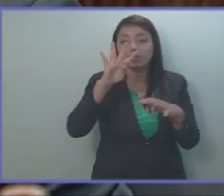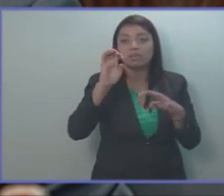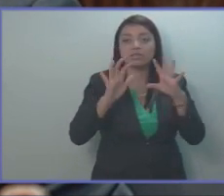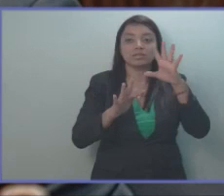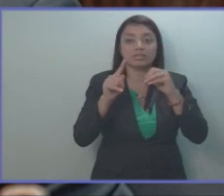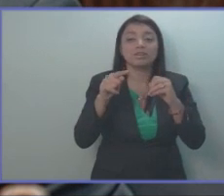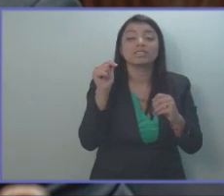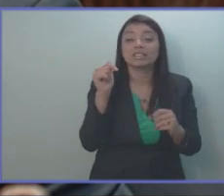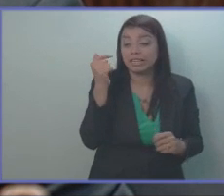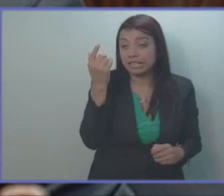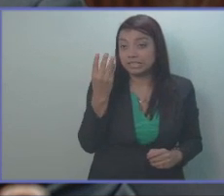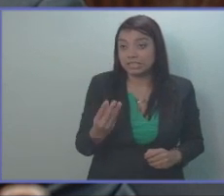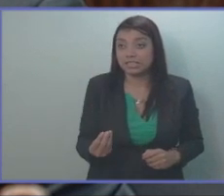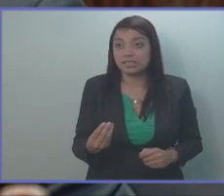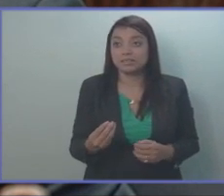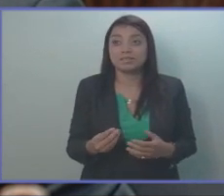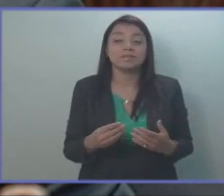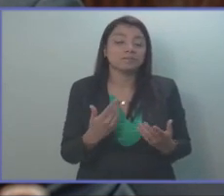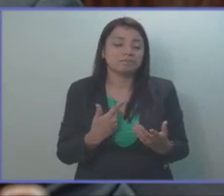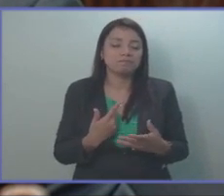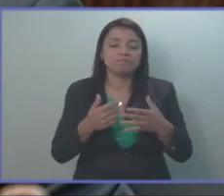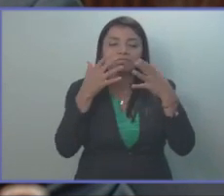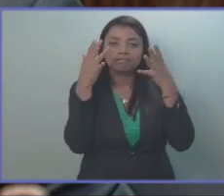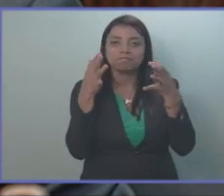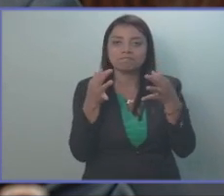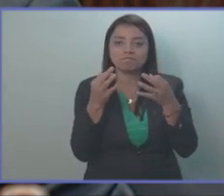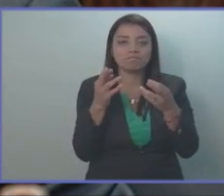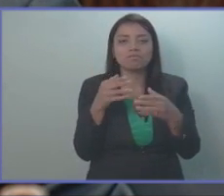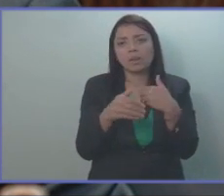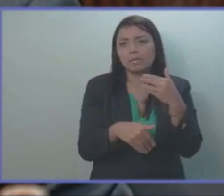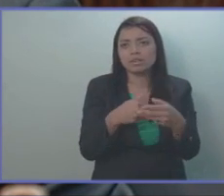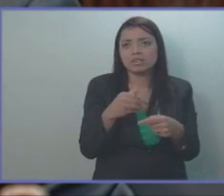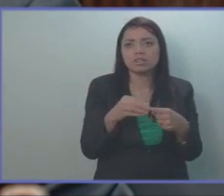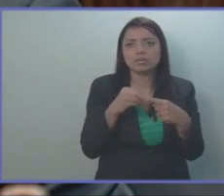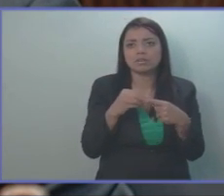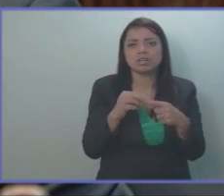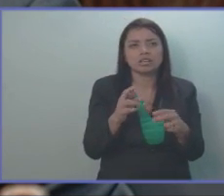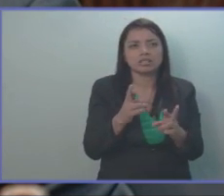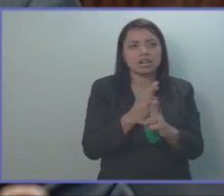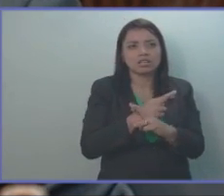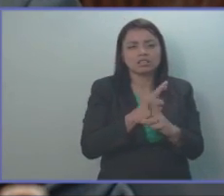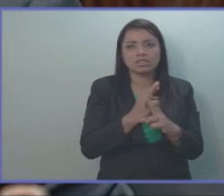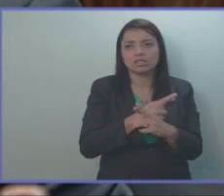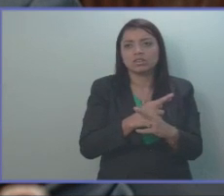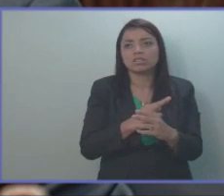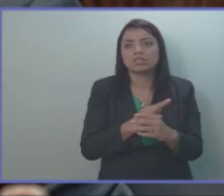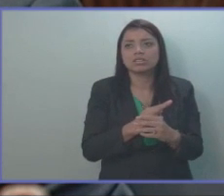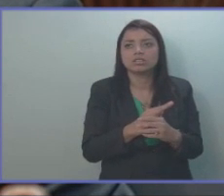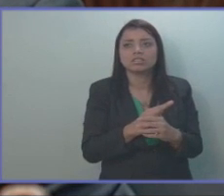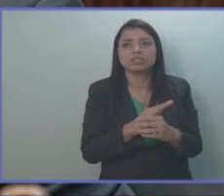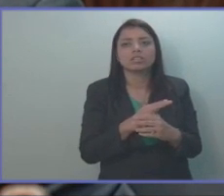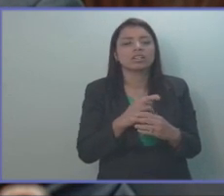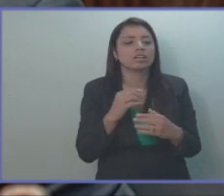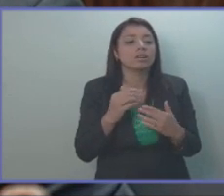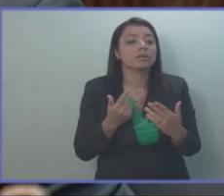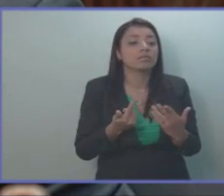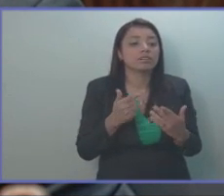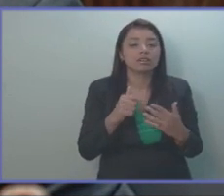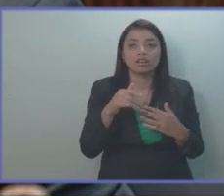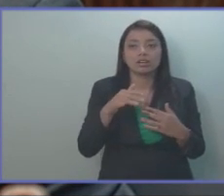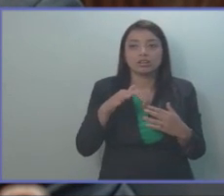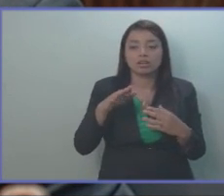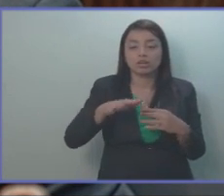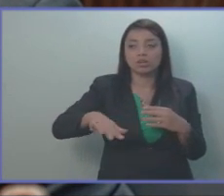de esa misma fecha, se emitieron las disposiciones especiales transitorias y extraordinarias en los